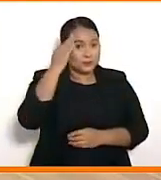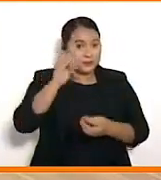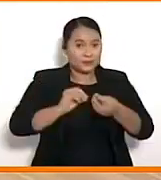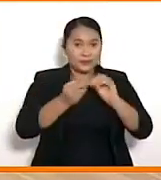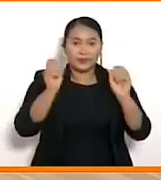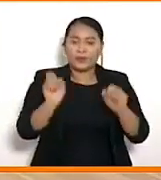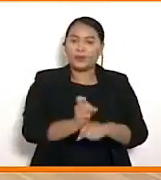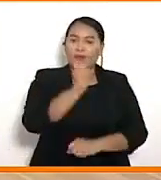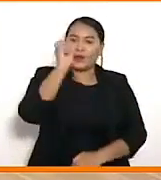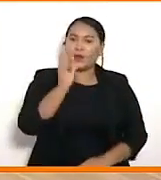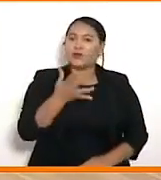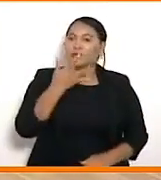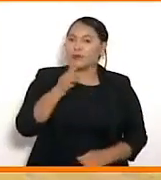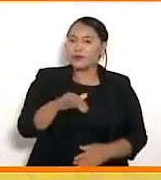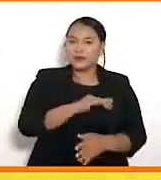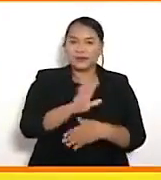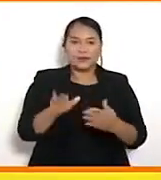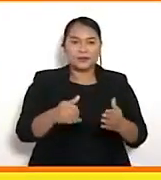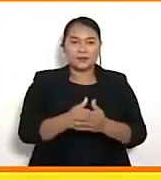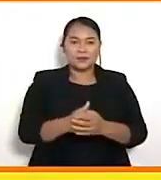suerte.